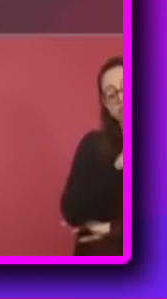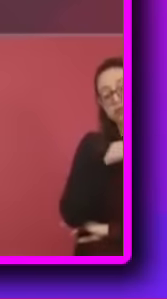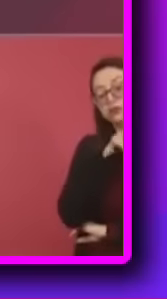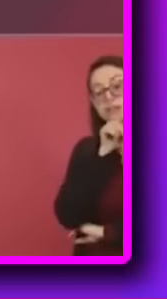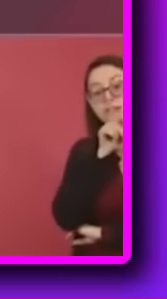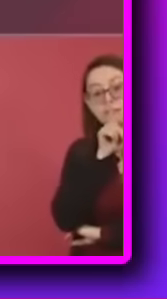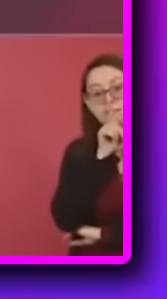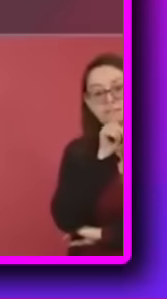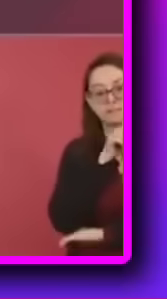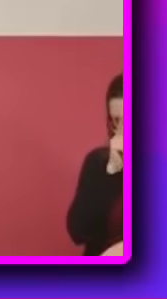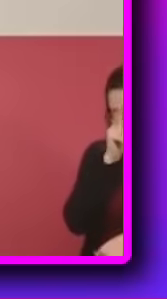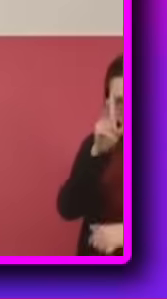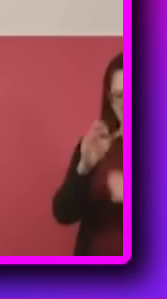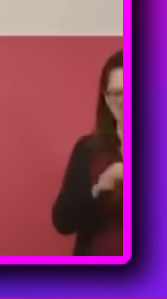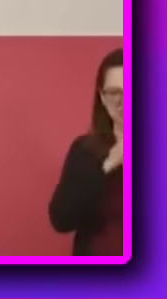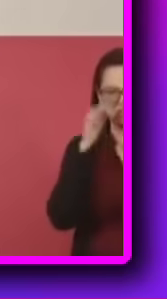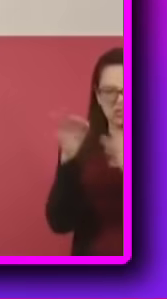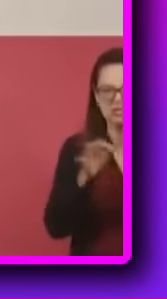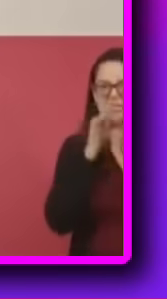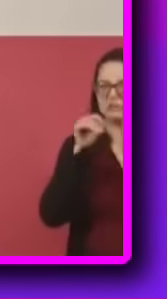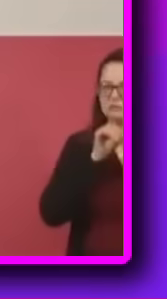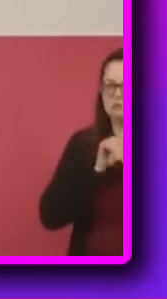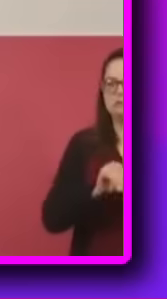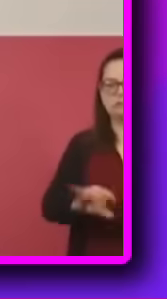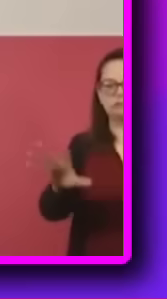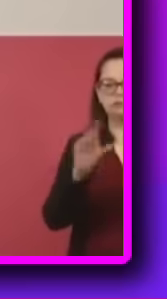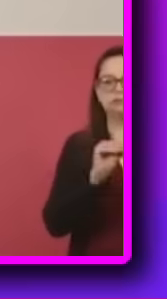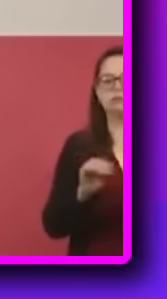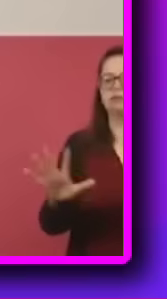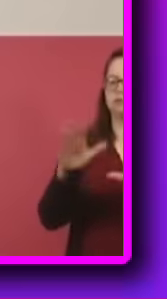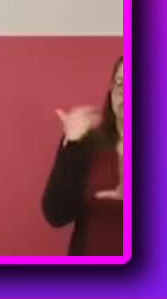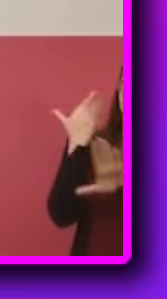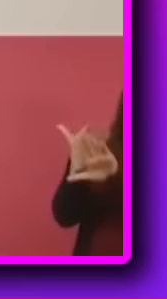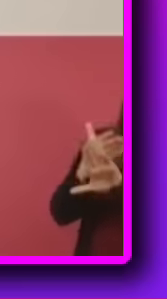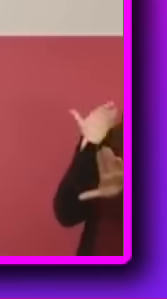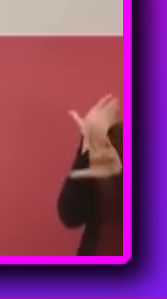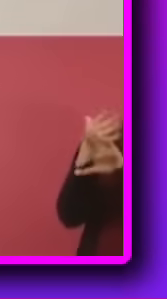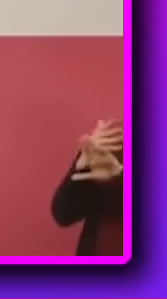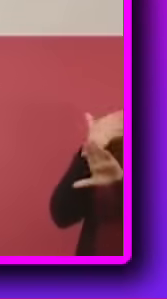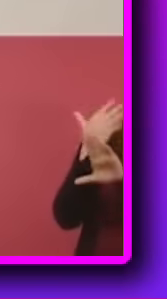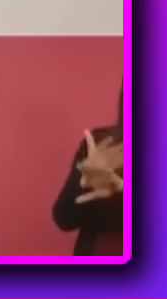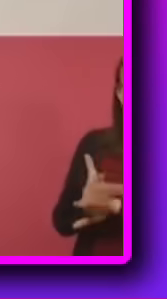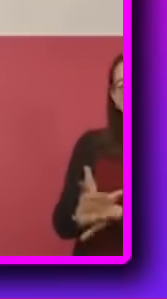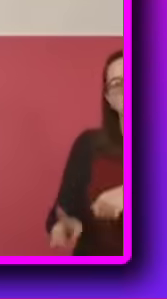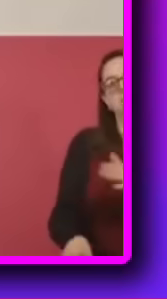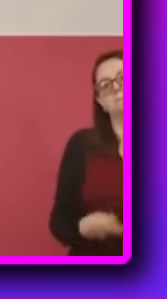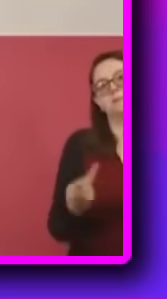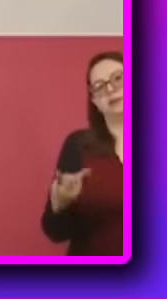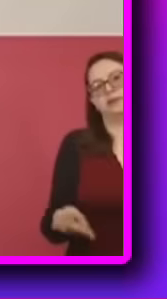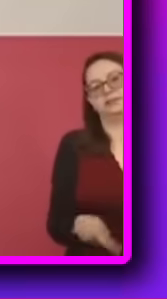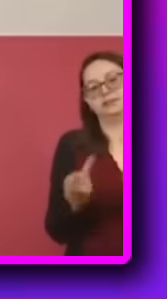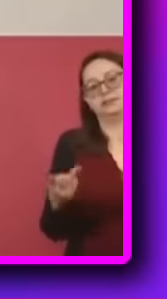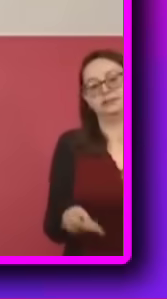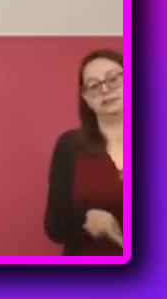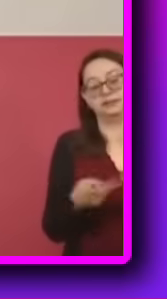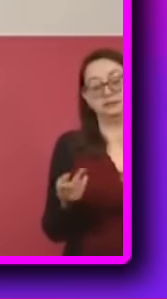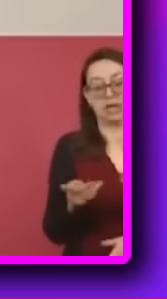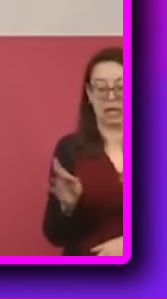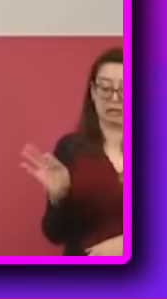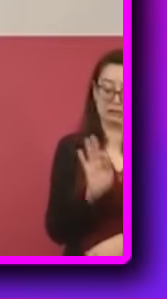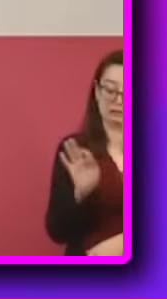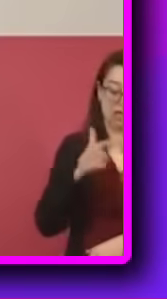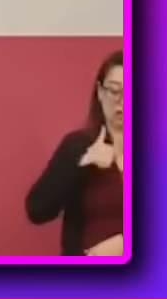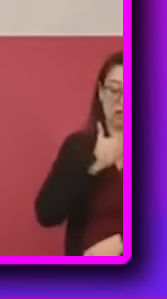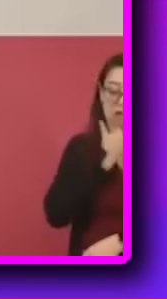porque nunca lo ha hecho. Él claro lo ha dicho en la mañanera, que nunca ha tenido cuentas de banco, ni tarjetas de crédito, ni dinero en el banco. Pues no,